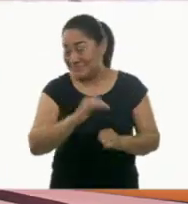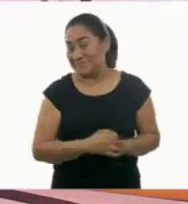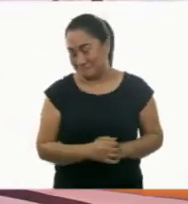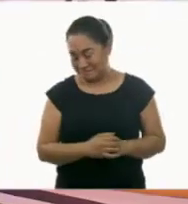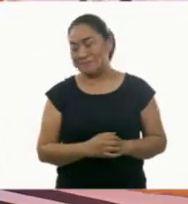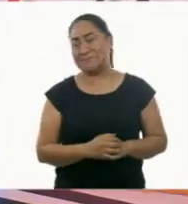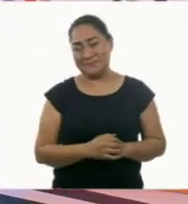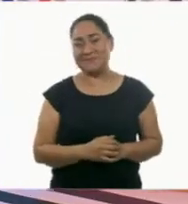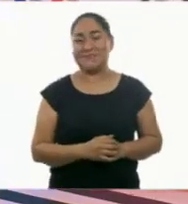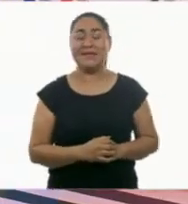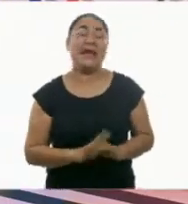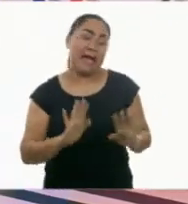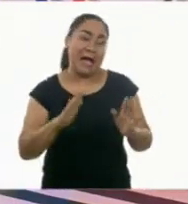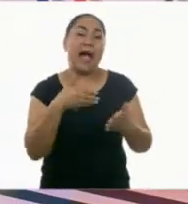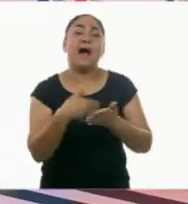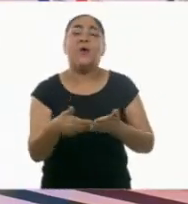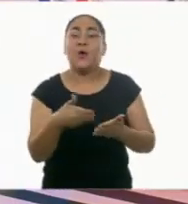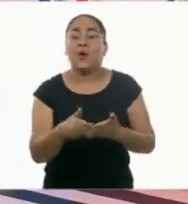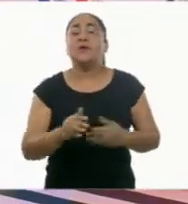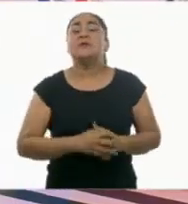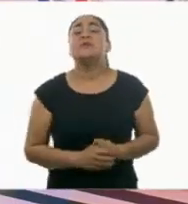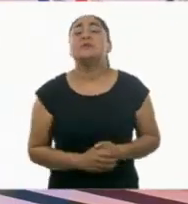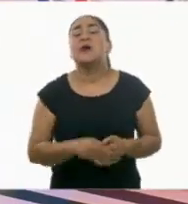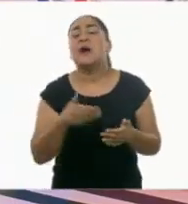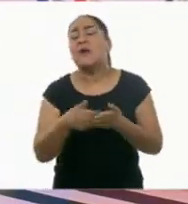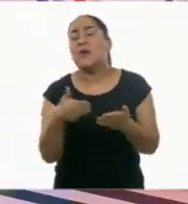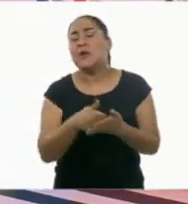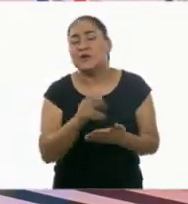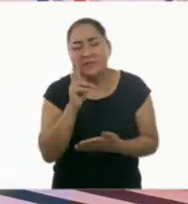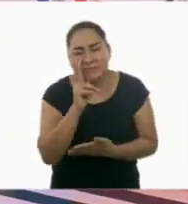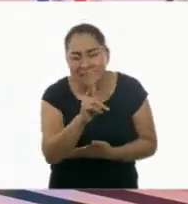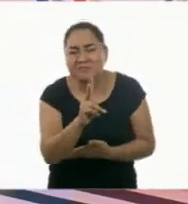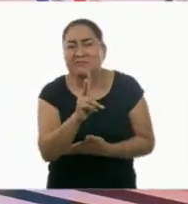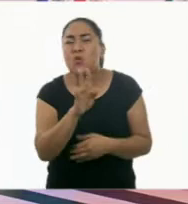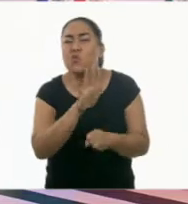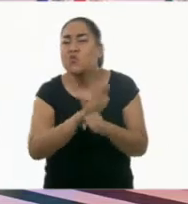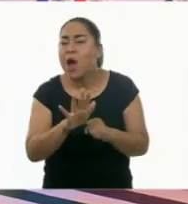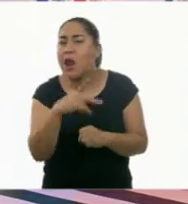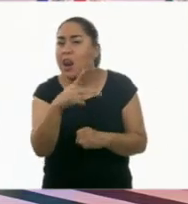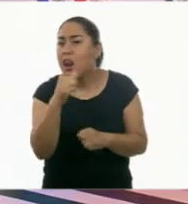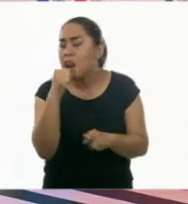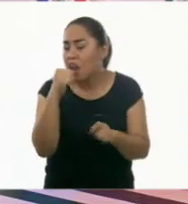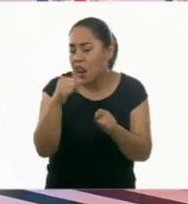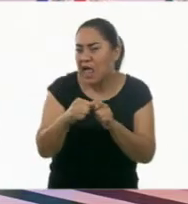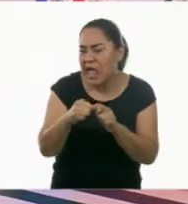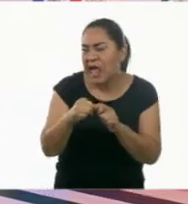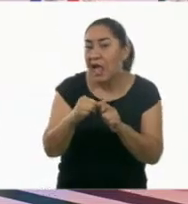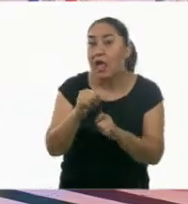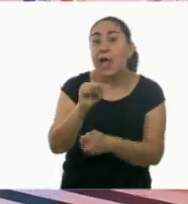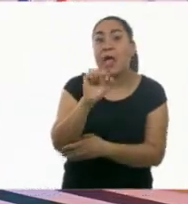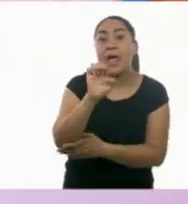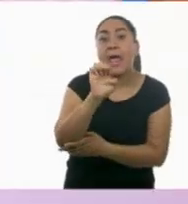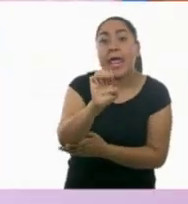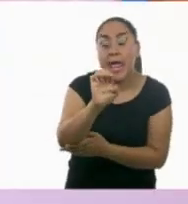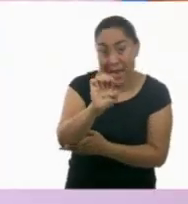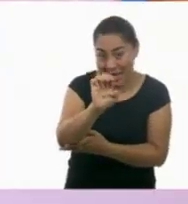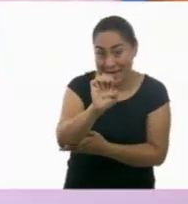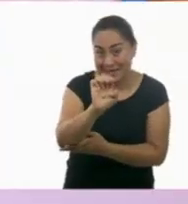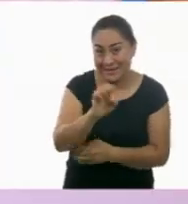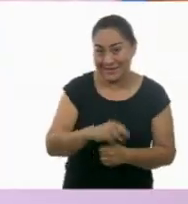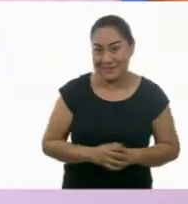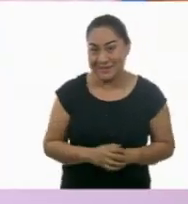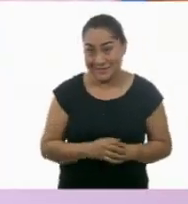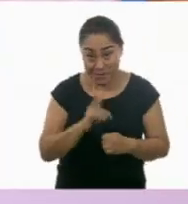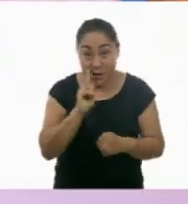la precisión. Y bueno, ahora vamos a ver la letra de la canción donde dice la E. Pongan